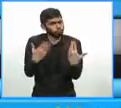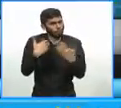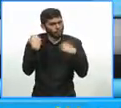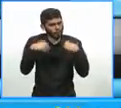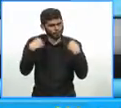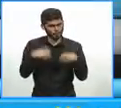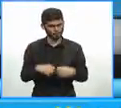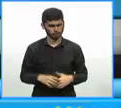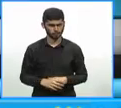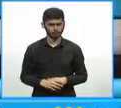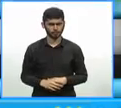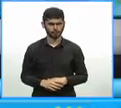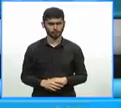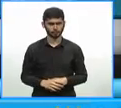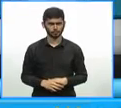discapacidad.